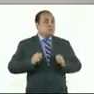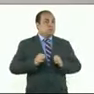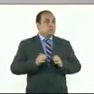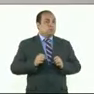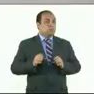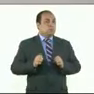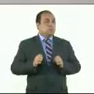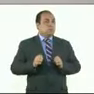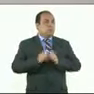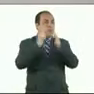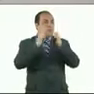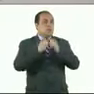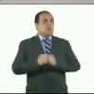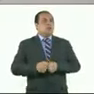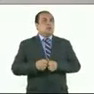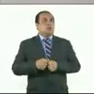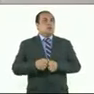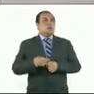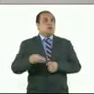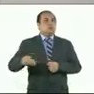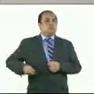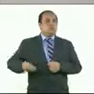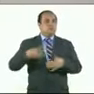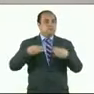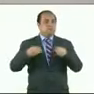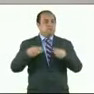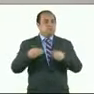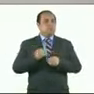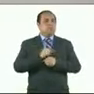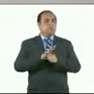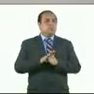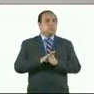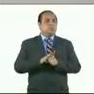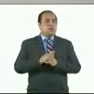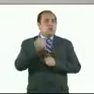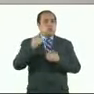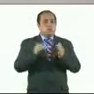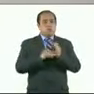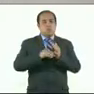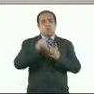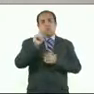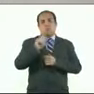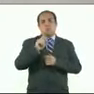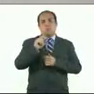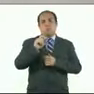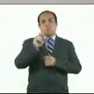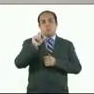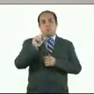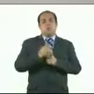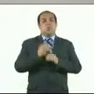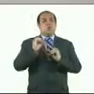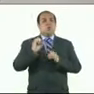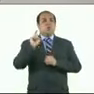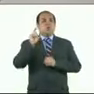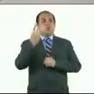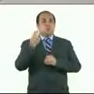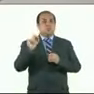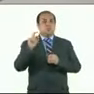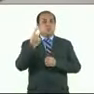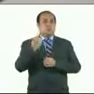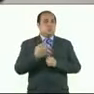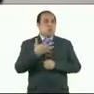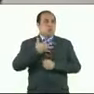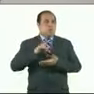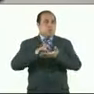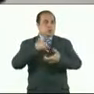raíz de la pandemia? En el 2020-2021 se crearon diversos programas emergentes, apoyos económicos. ¿Viene en esta